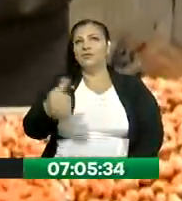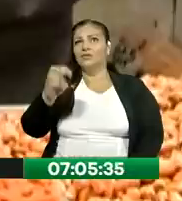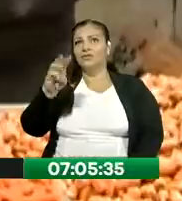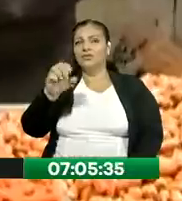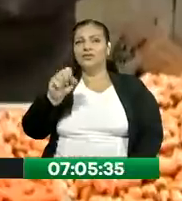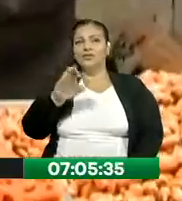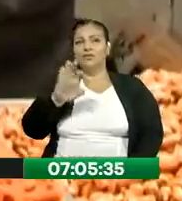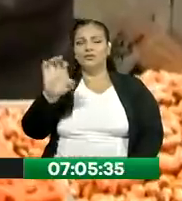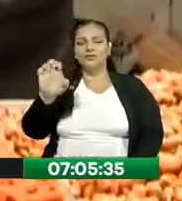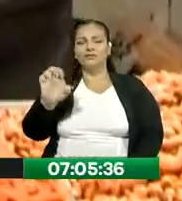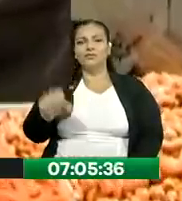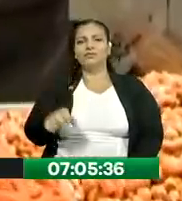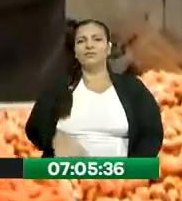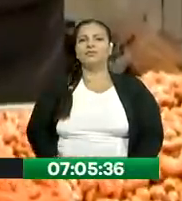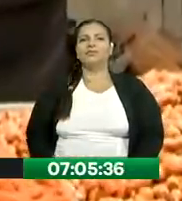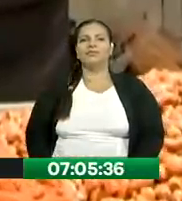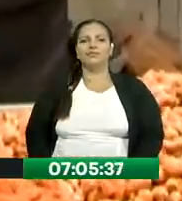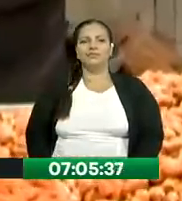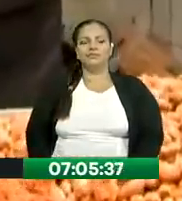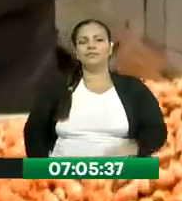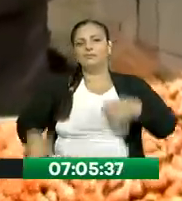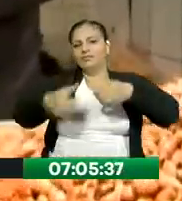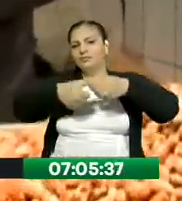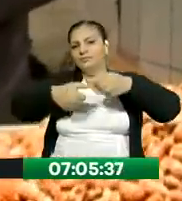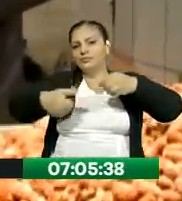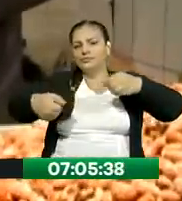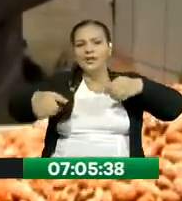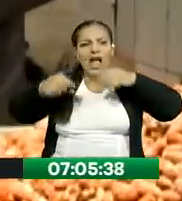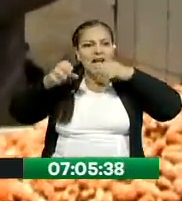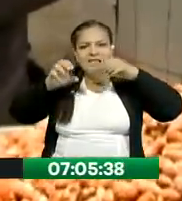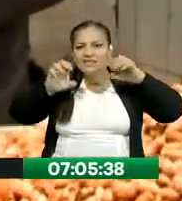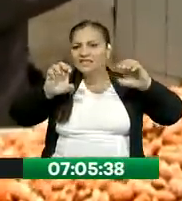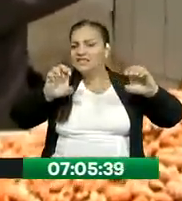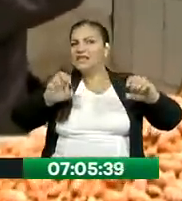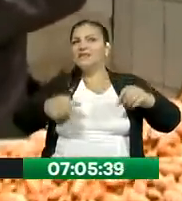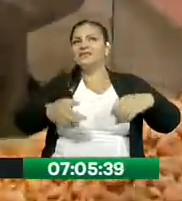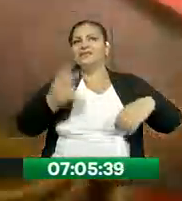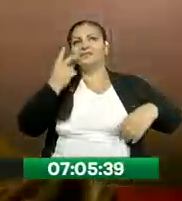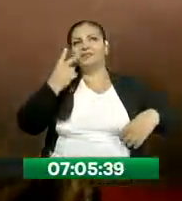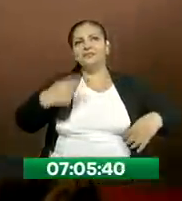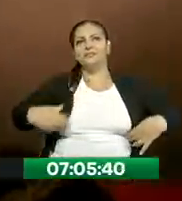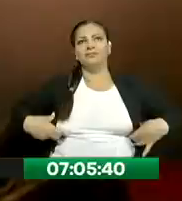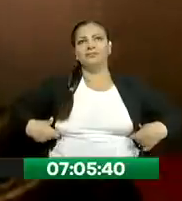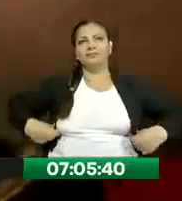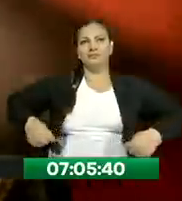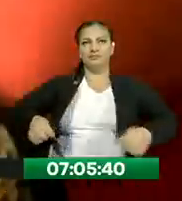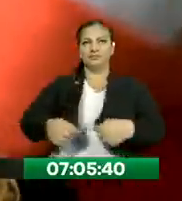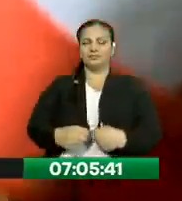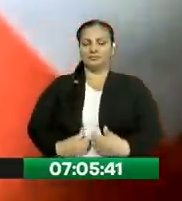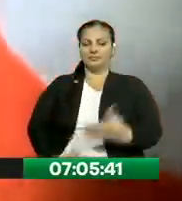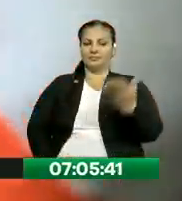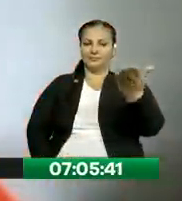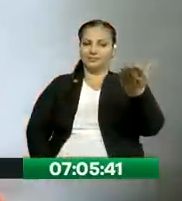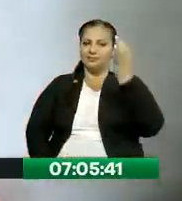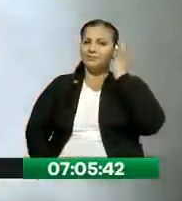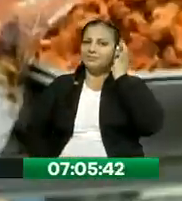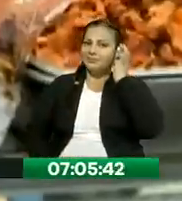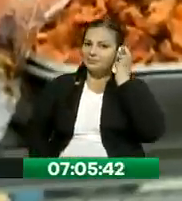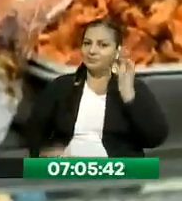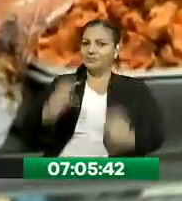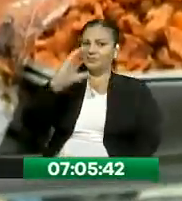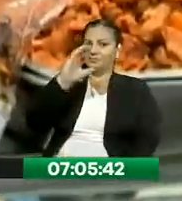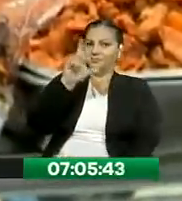preparo, compro el maíz, pelo el mote a leña, todo agua leñero. agradeciéndole a doña Clemencia por su